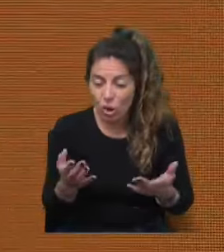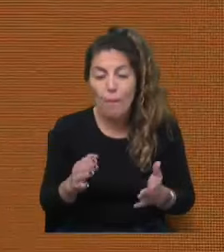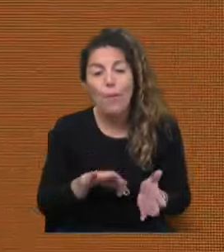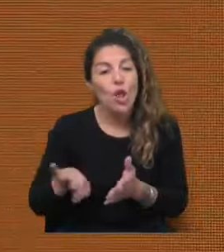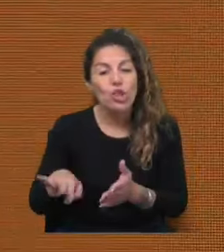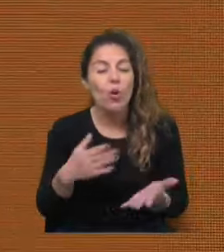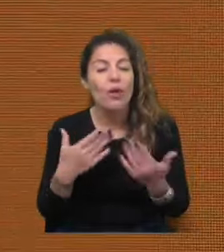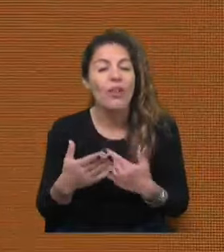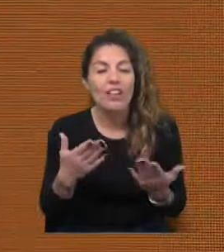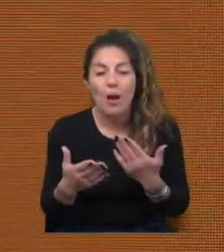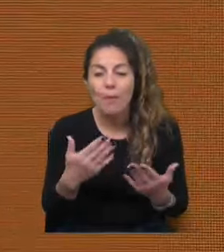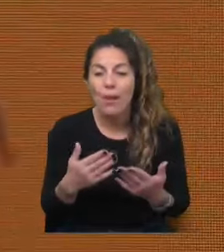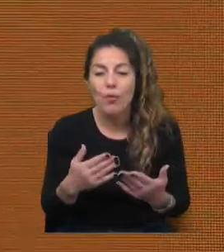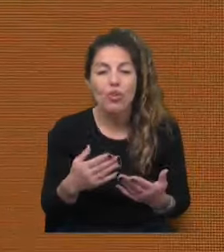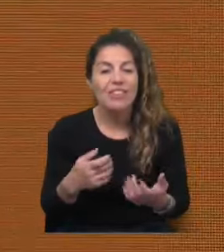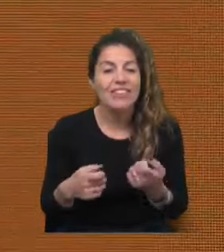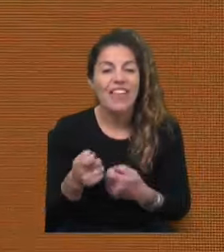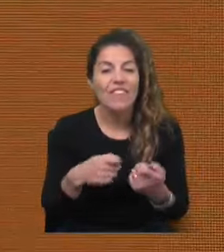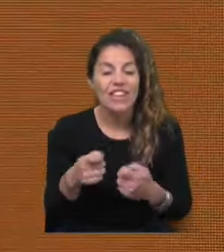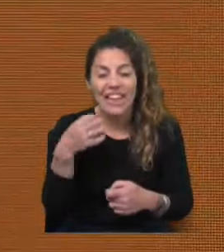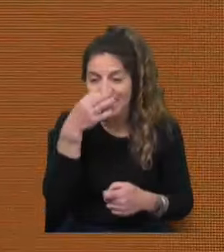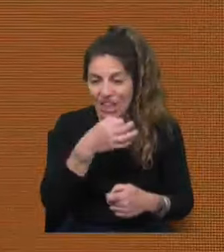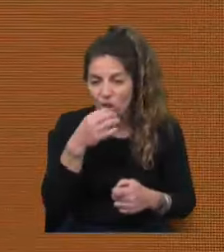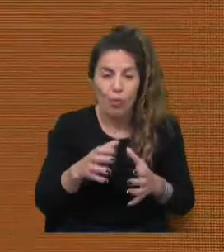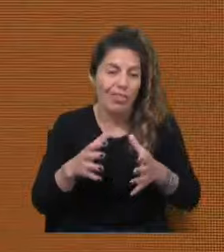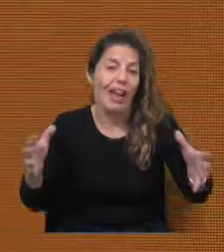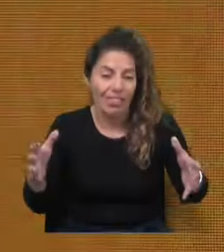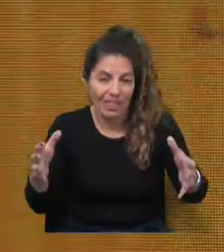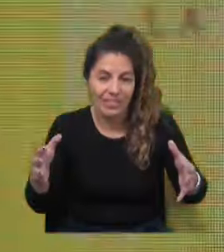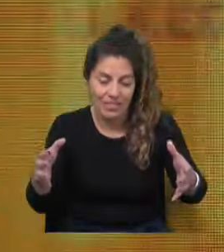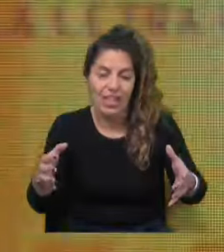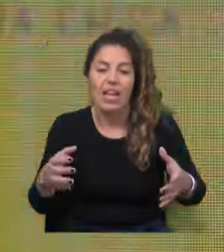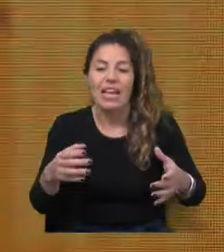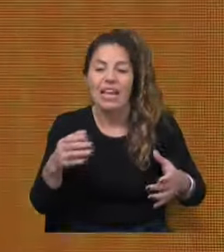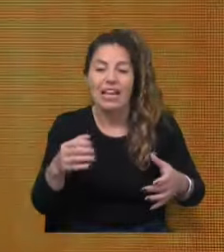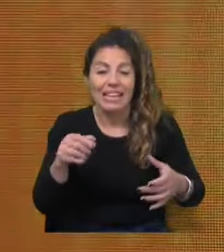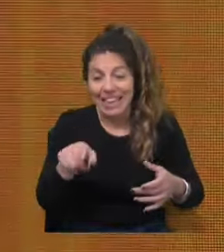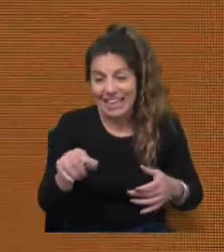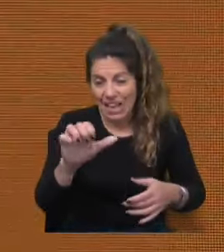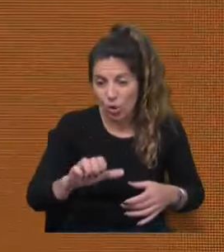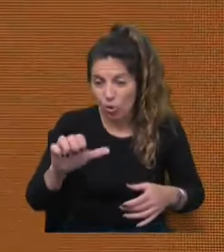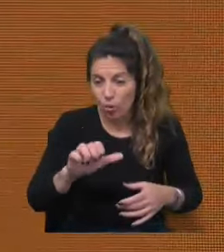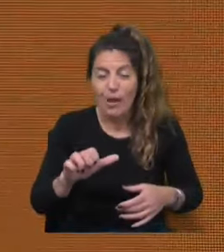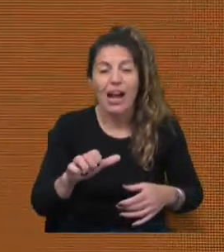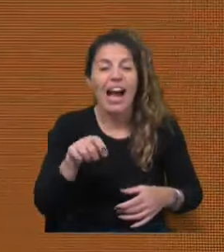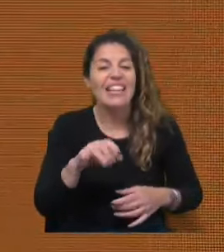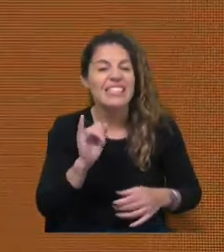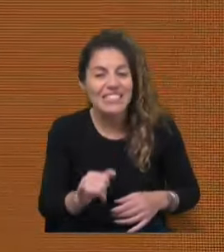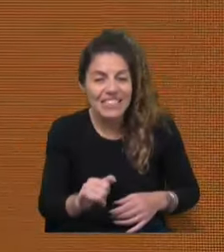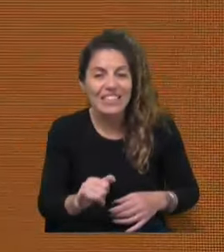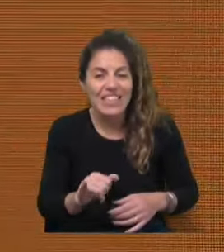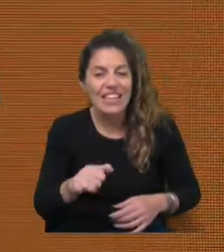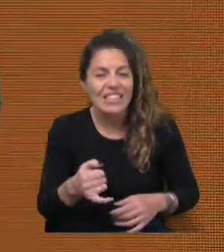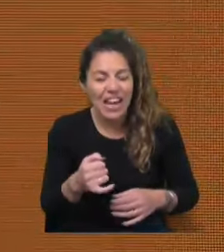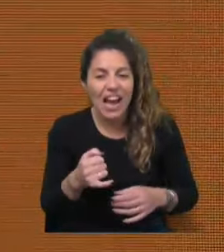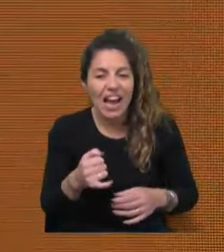lado, cuando hablamos sí de macrotráfico, de narcotraficantes de gran escala, los que tienen una pata en Europa, ahí sí que ya hay que